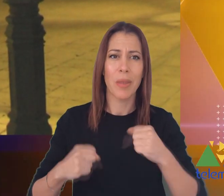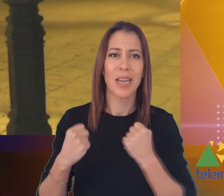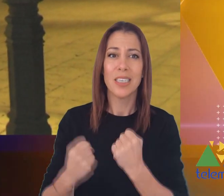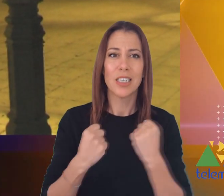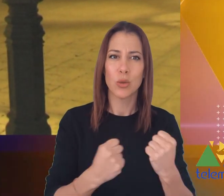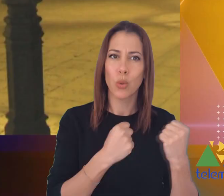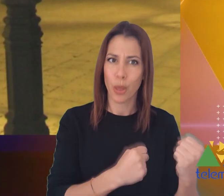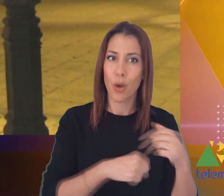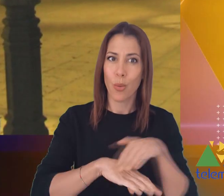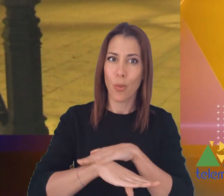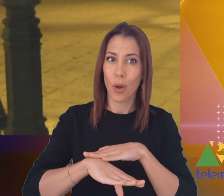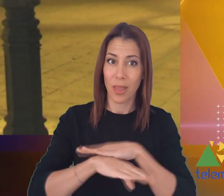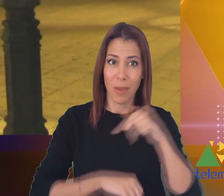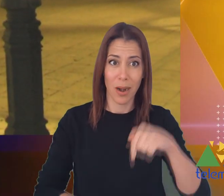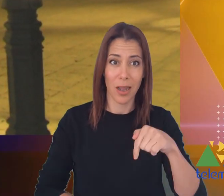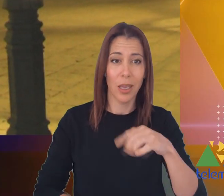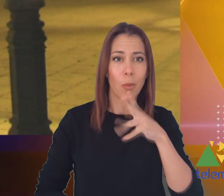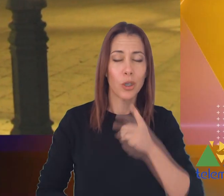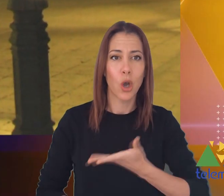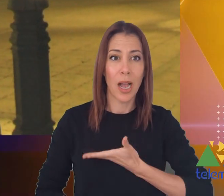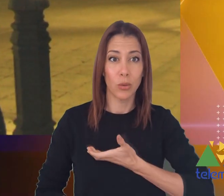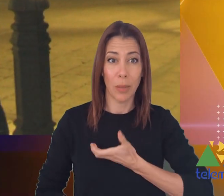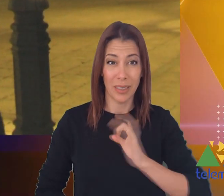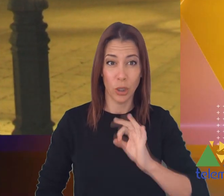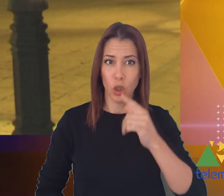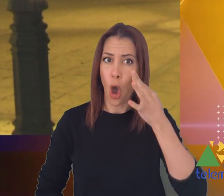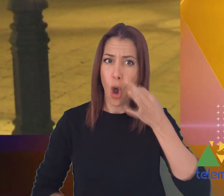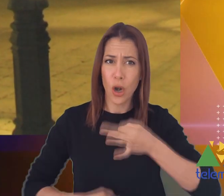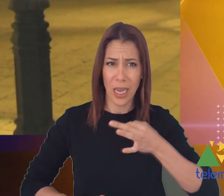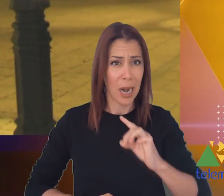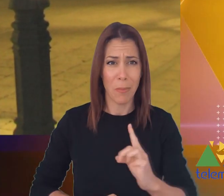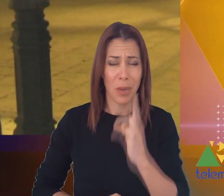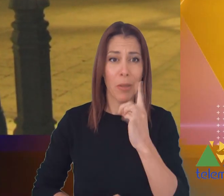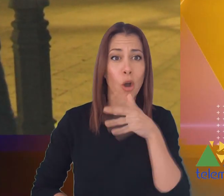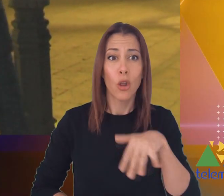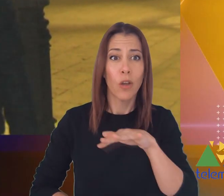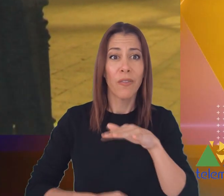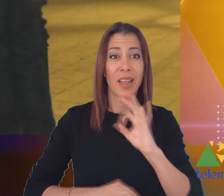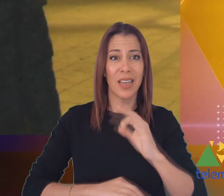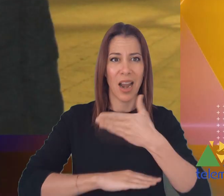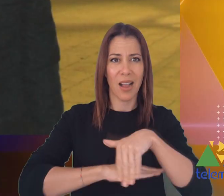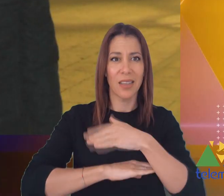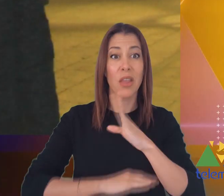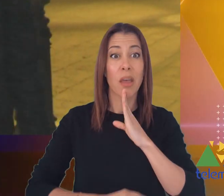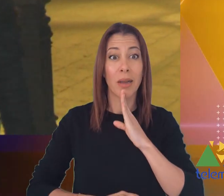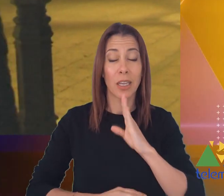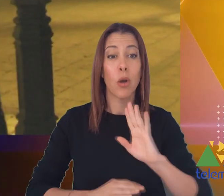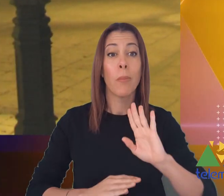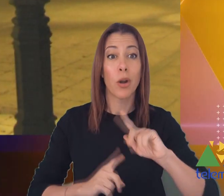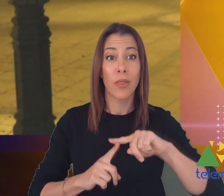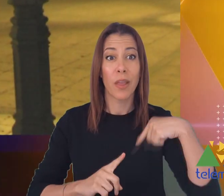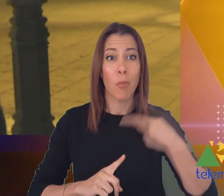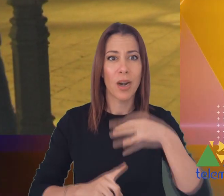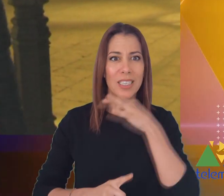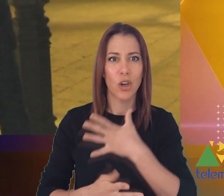municipal. Es decir, aquí el ayuntamiento original el primer ayuntamiento de Motril estuvo en la calle Zapatero, pero después en el siglo XVI se trae